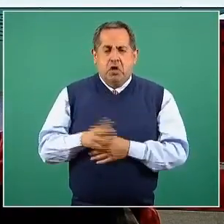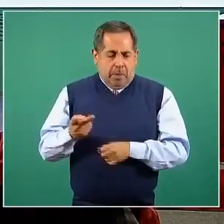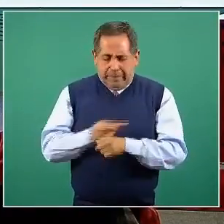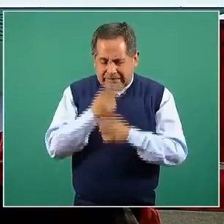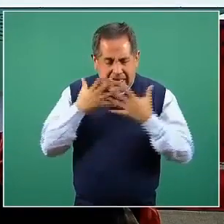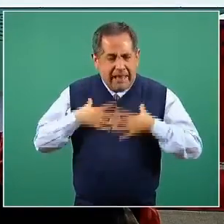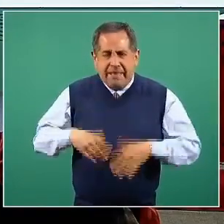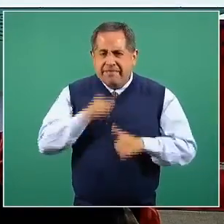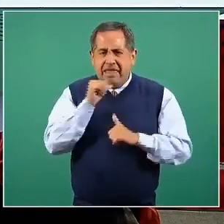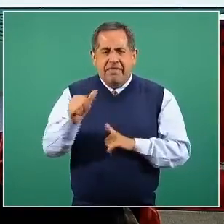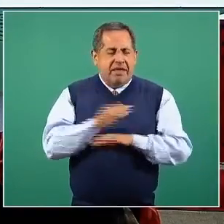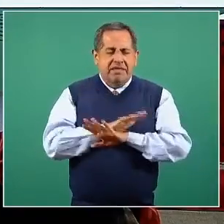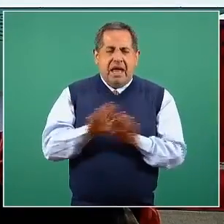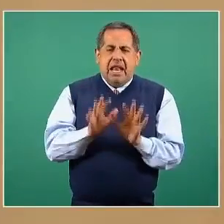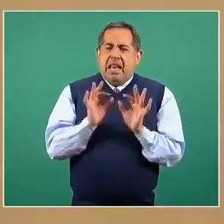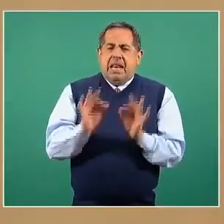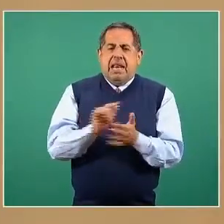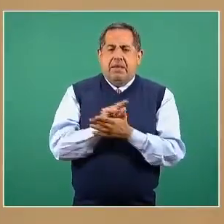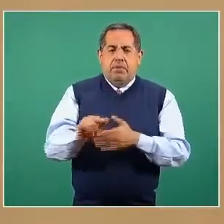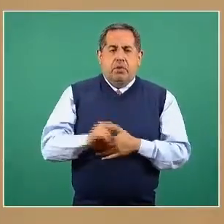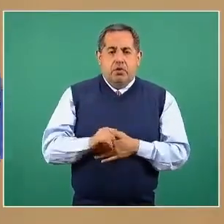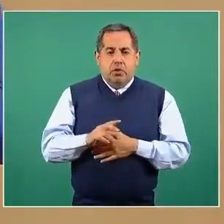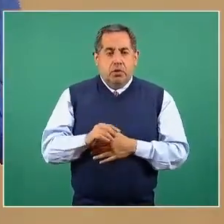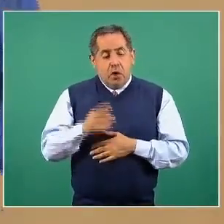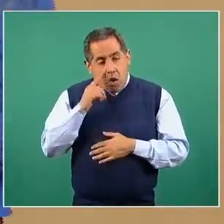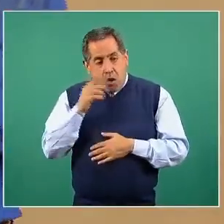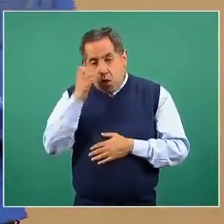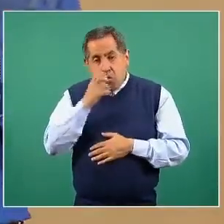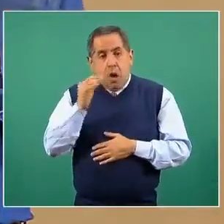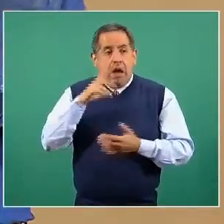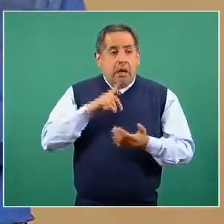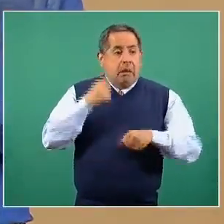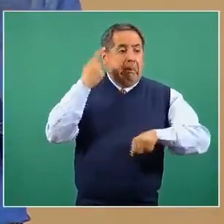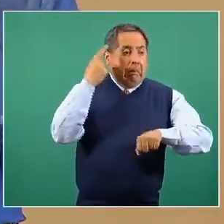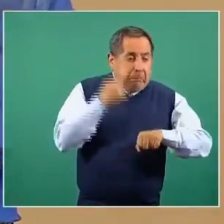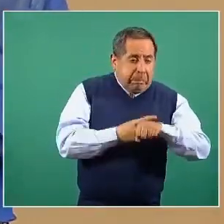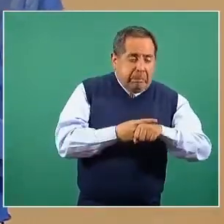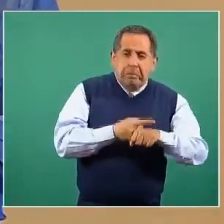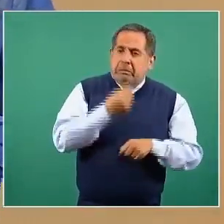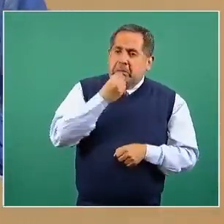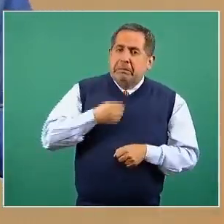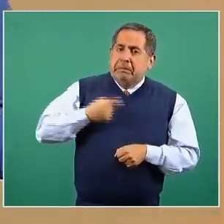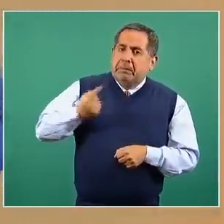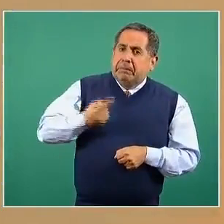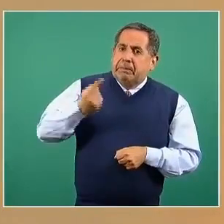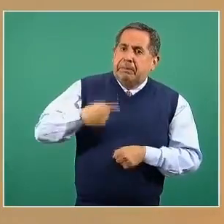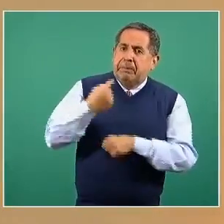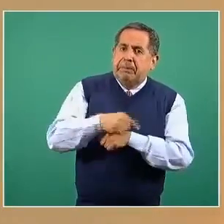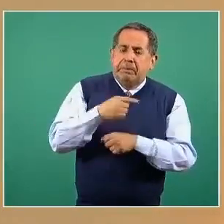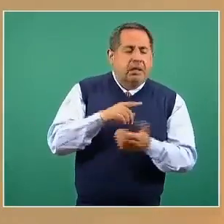Es muy importante tener presente, no tenemos registradas secuelas de la vacuna